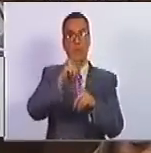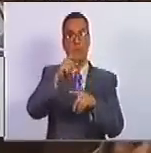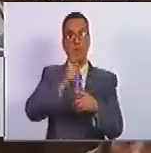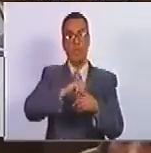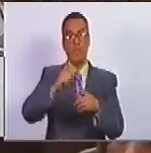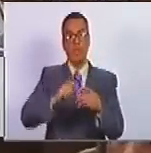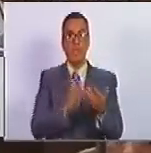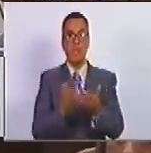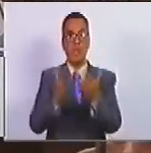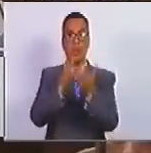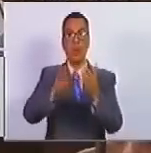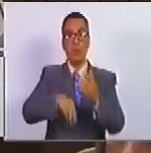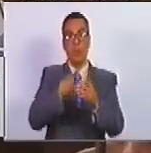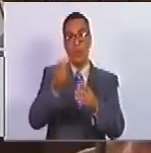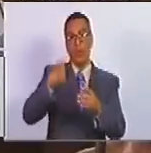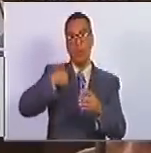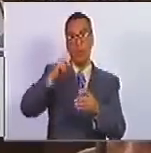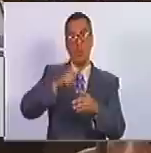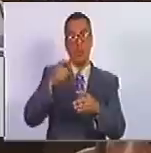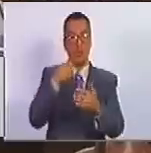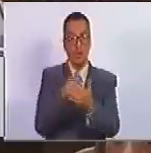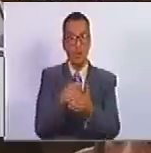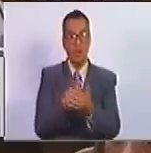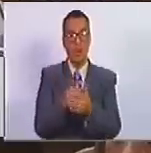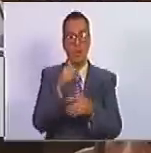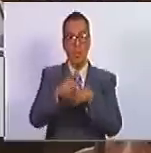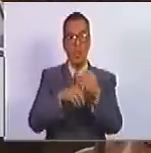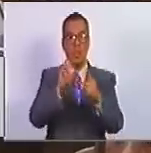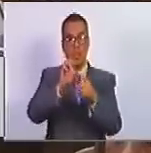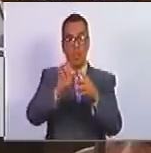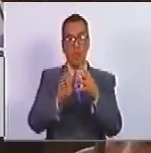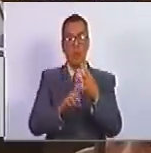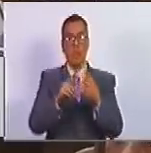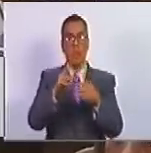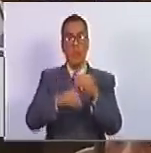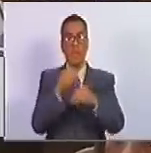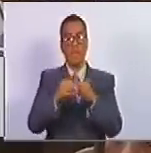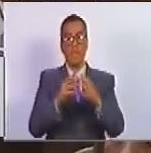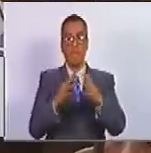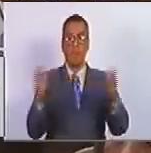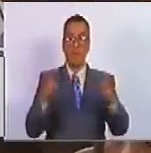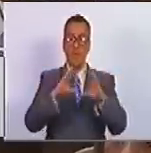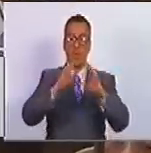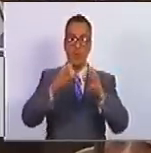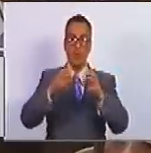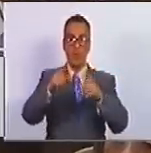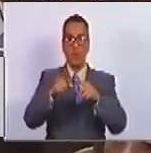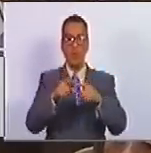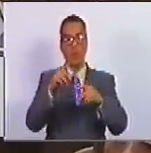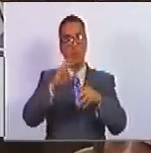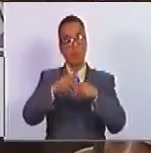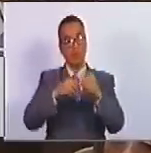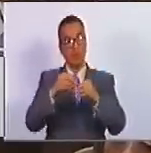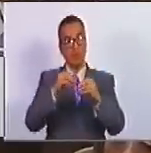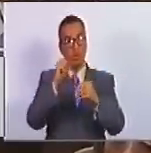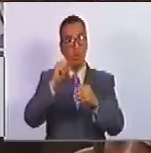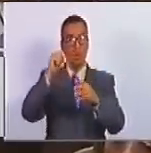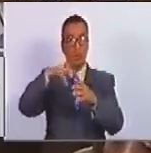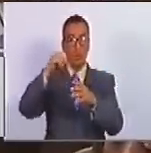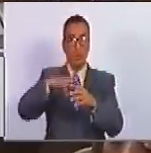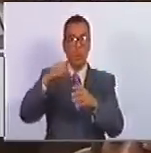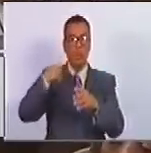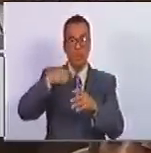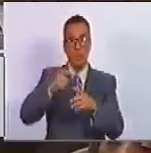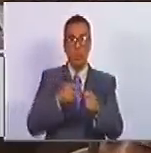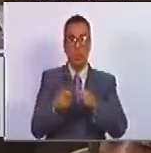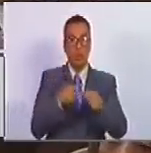suscriptores, servicios, la capacidad de generación del sujeto, el tipo, característica y cantidad en volumen o masa de los residuos y desechos de que se